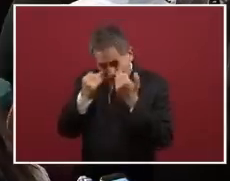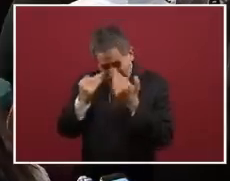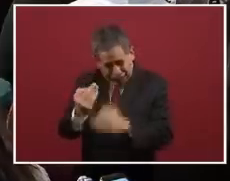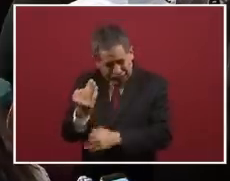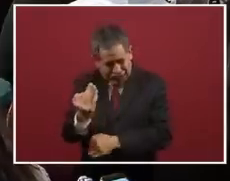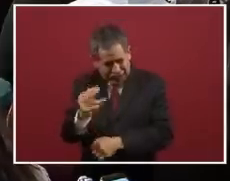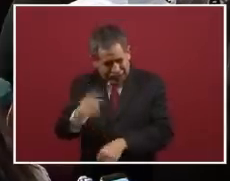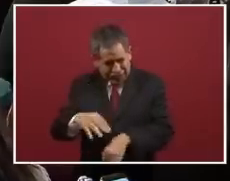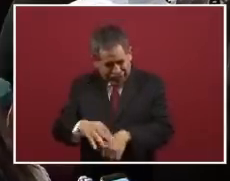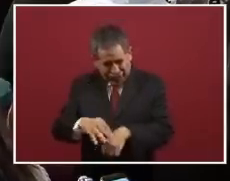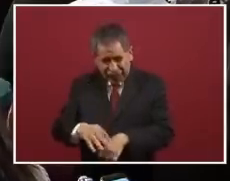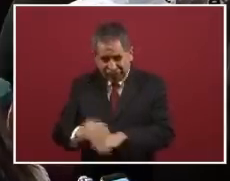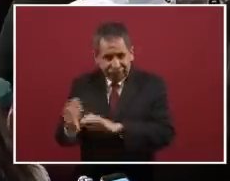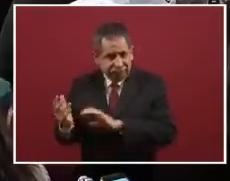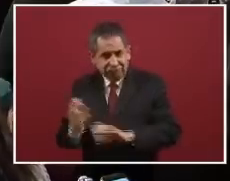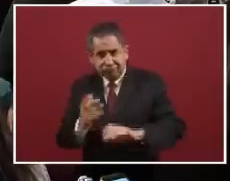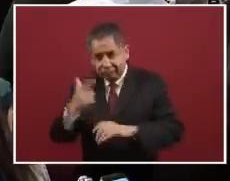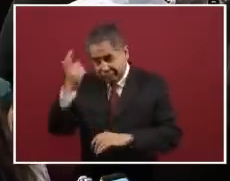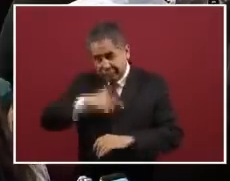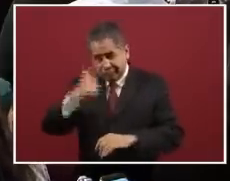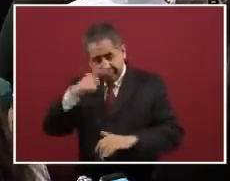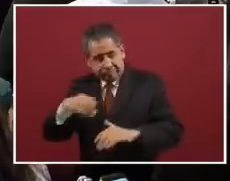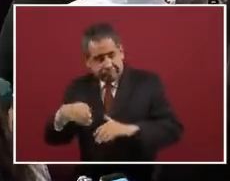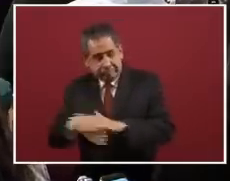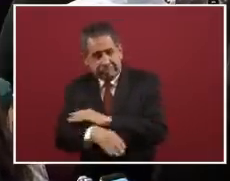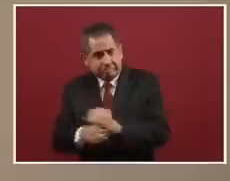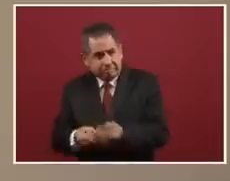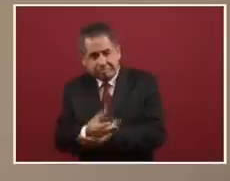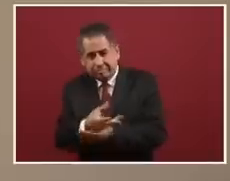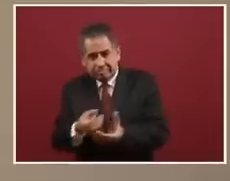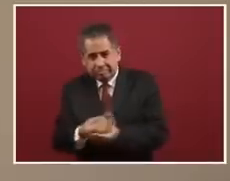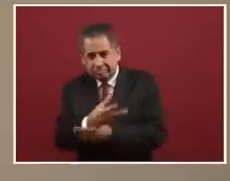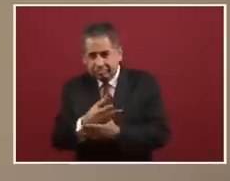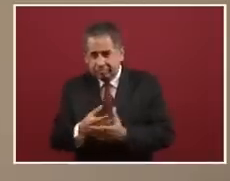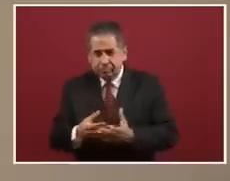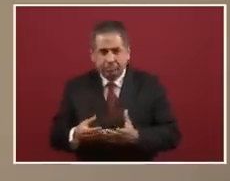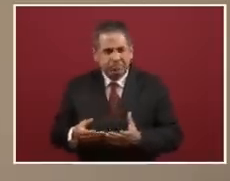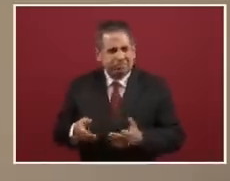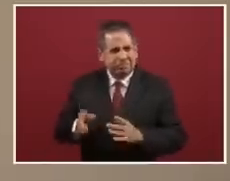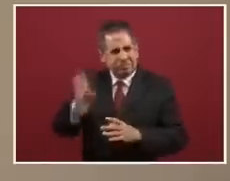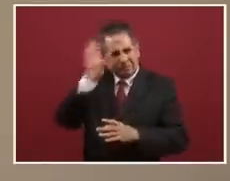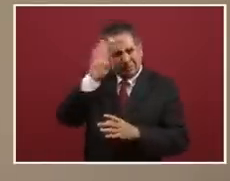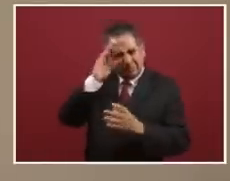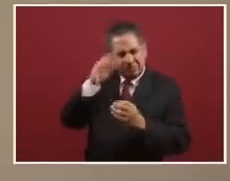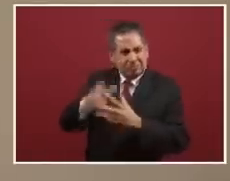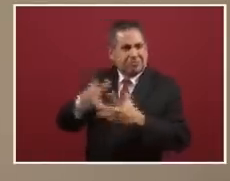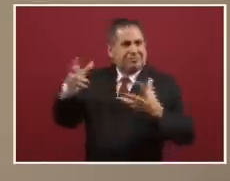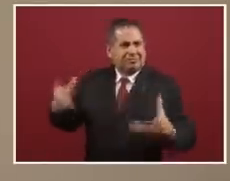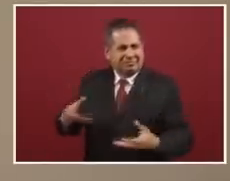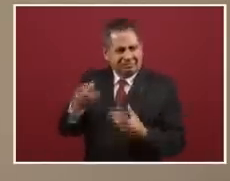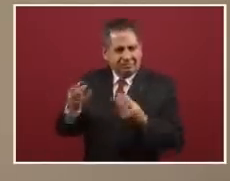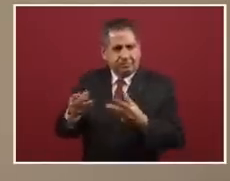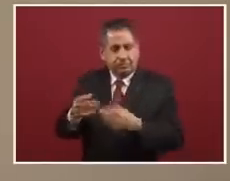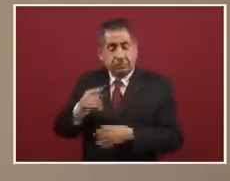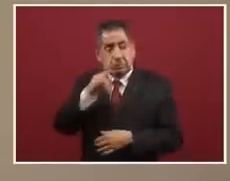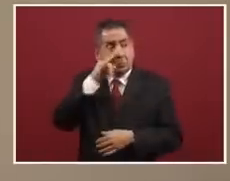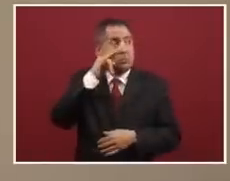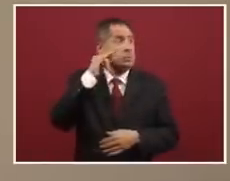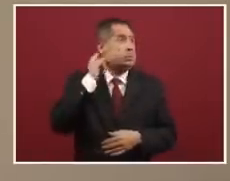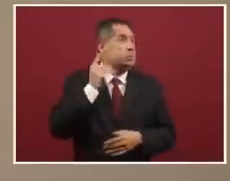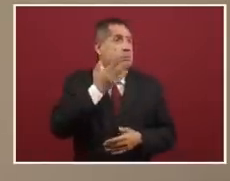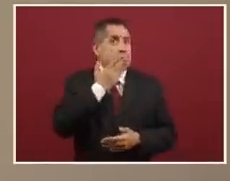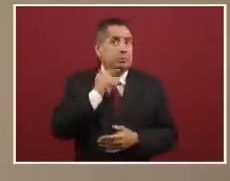ahí casi todas las noches. Entonces, una operación tan grande, ¿cómo es posible que no se dio